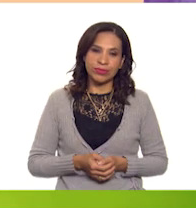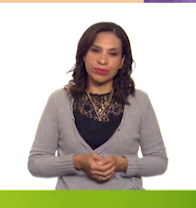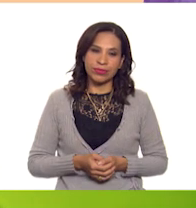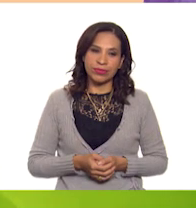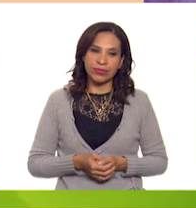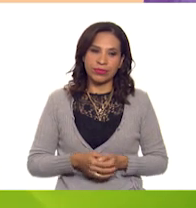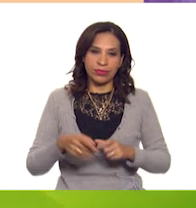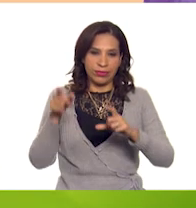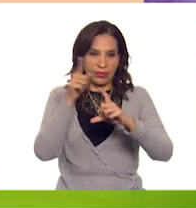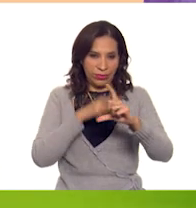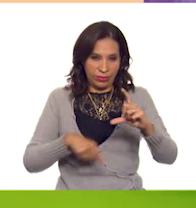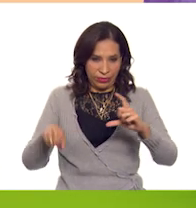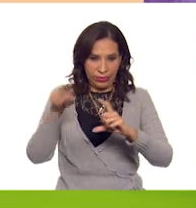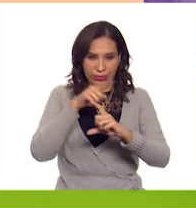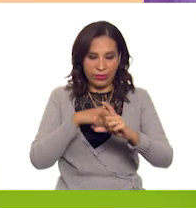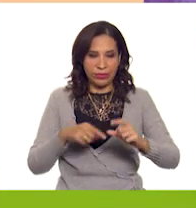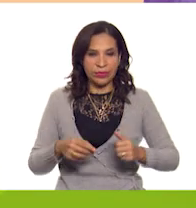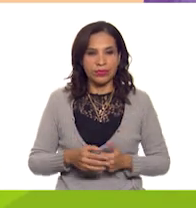La rueda.